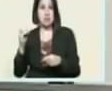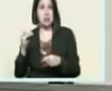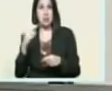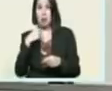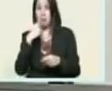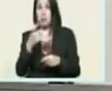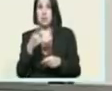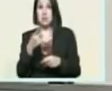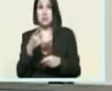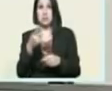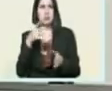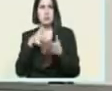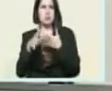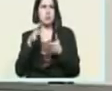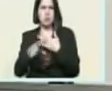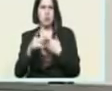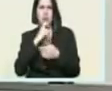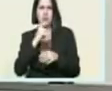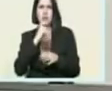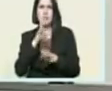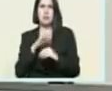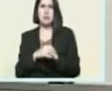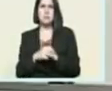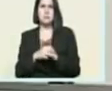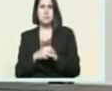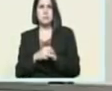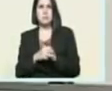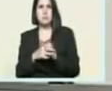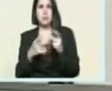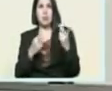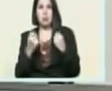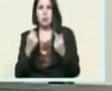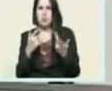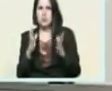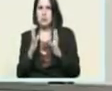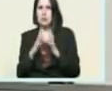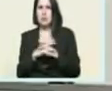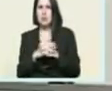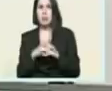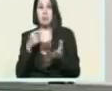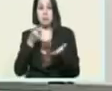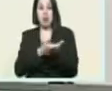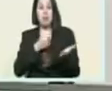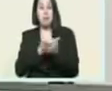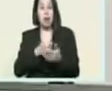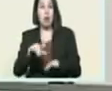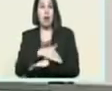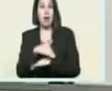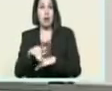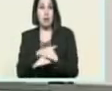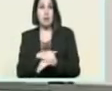Bueno, para decir una situación difícil, pues. El tema de los billetes, para el pago en las calles.